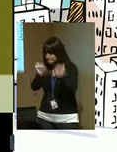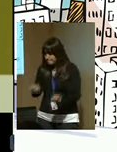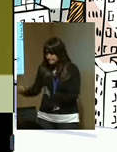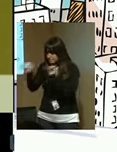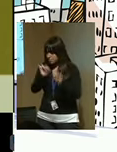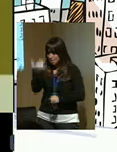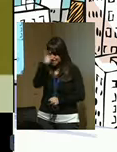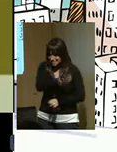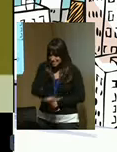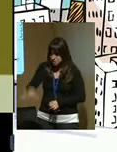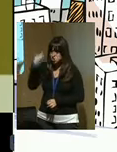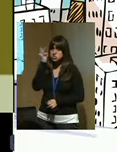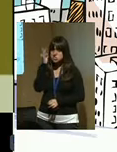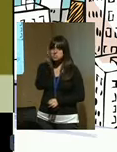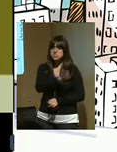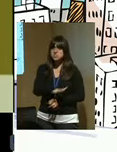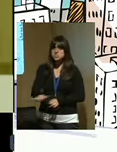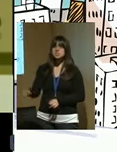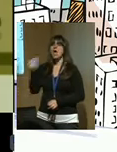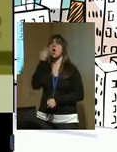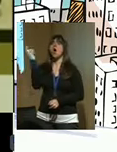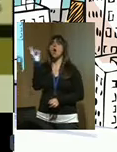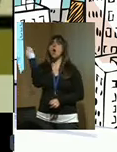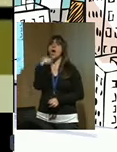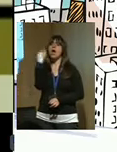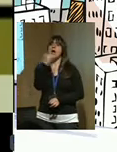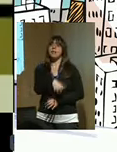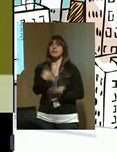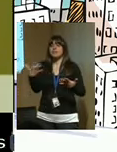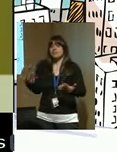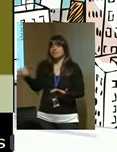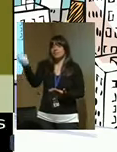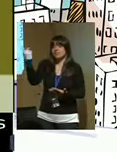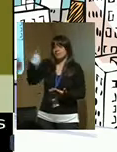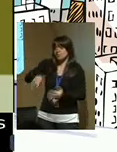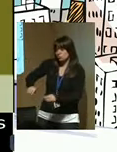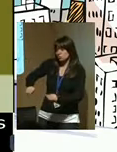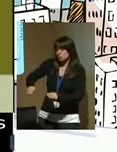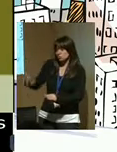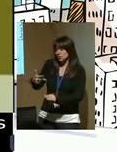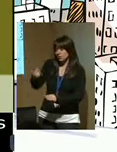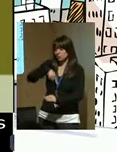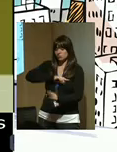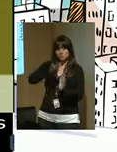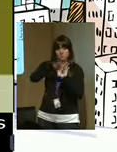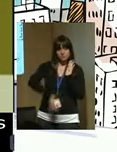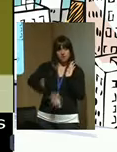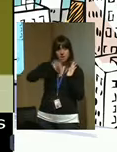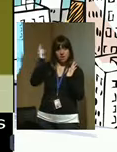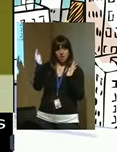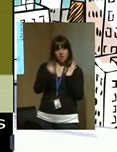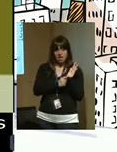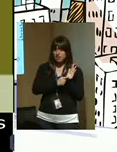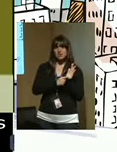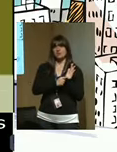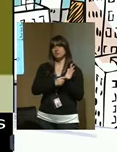niñas y adolescentes, de modo que sus derechos, de gran amparo en nuestra legislación, no se vean vulnerados por la